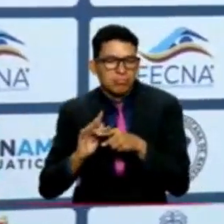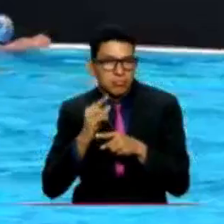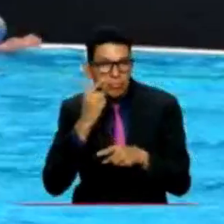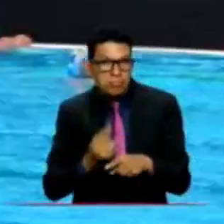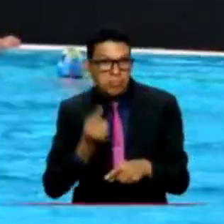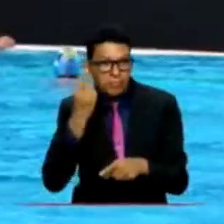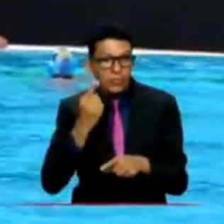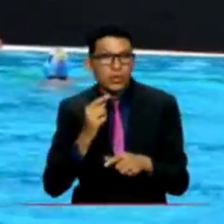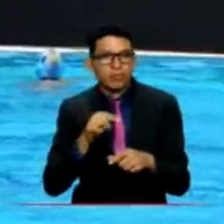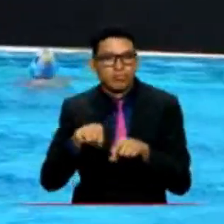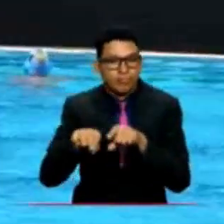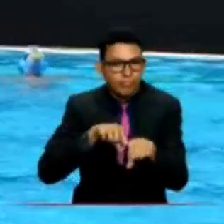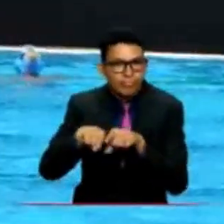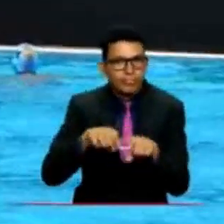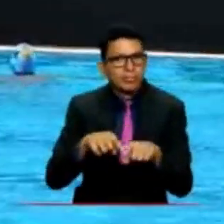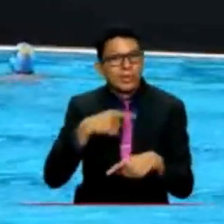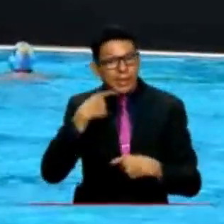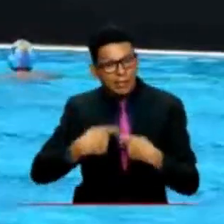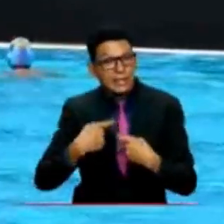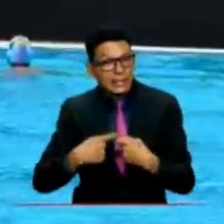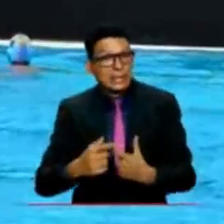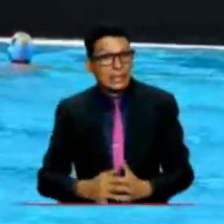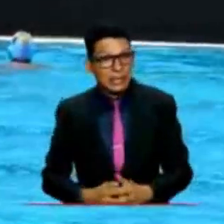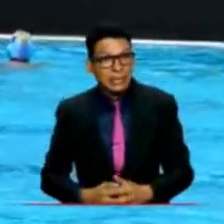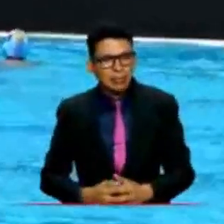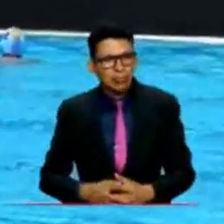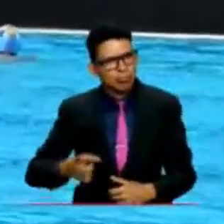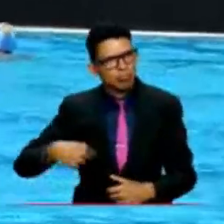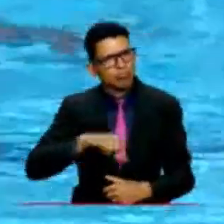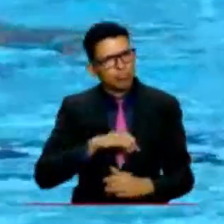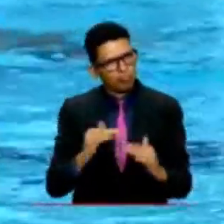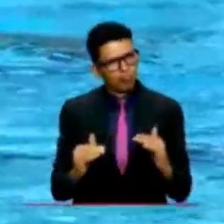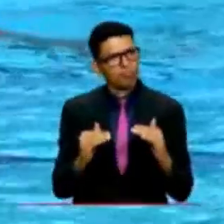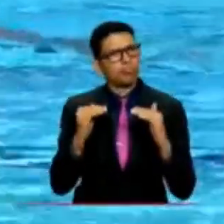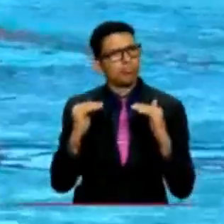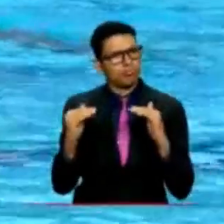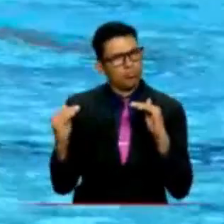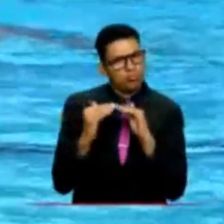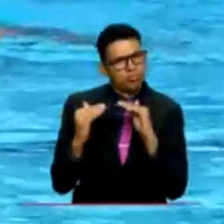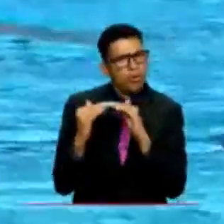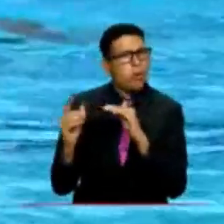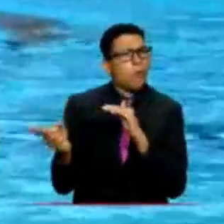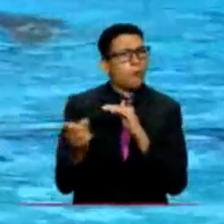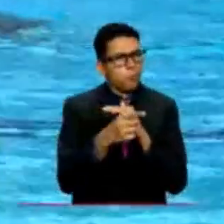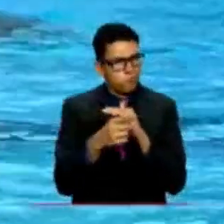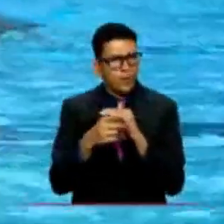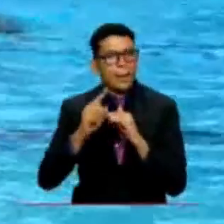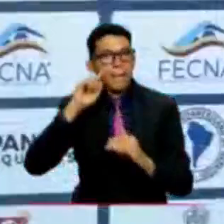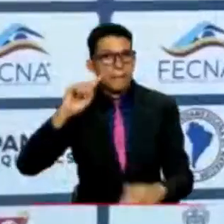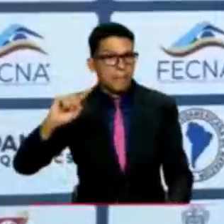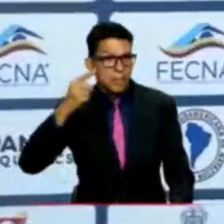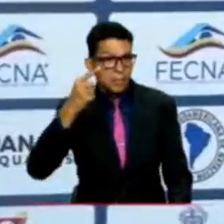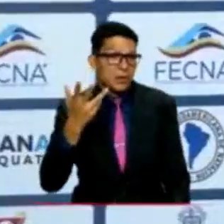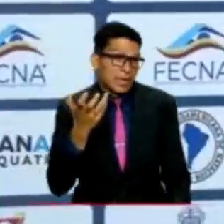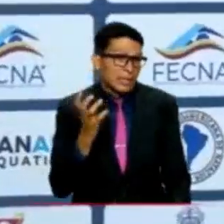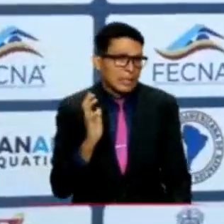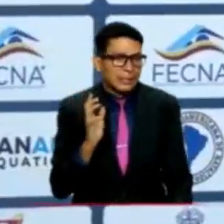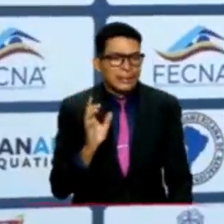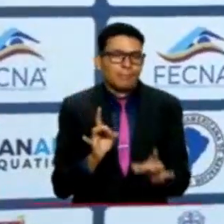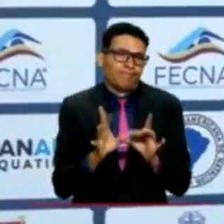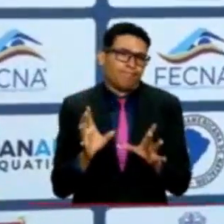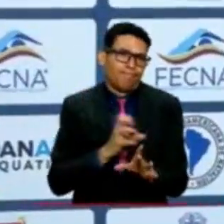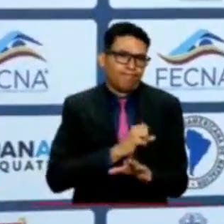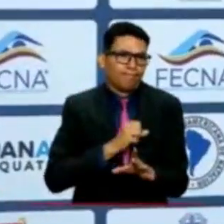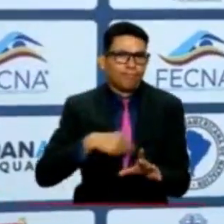de torneos tan difíciles, tan exigentes. Creo que estuvimos a la par con los equipos que están disputando el primer lugar.